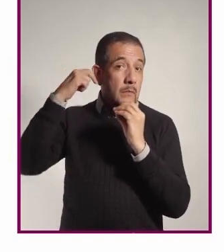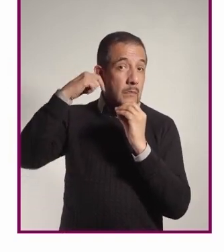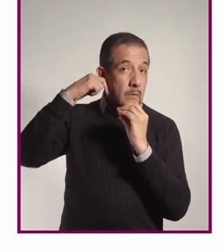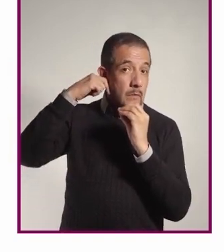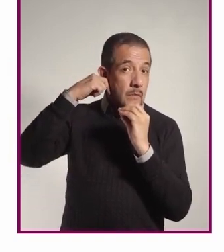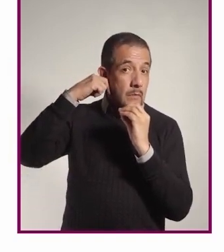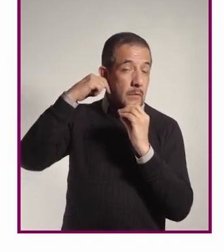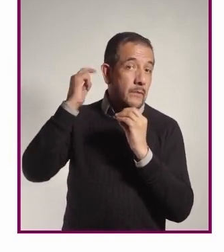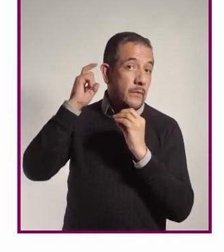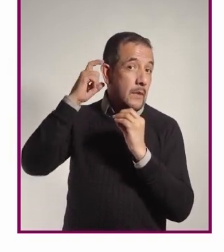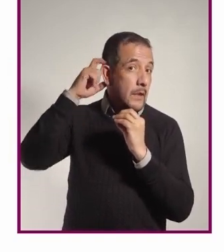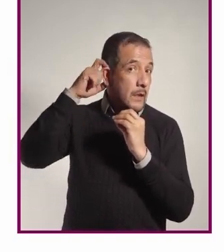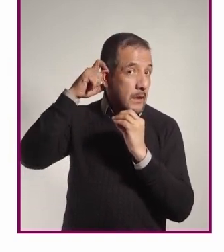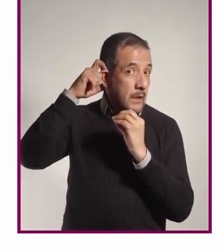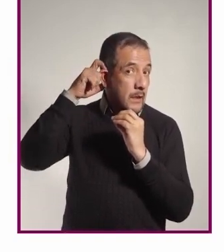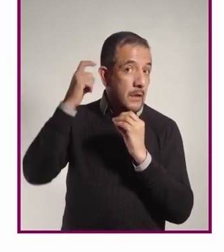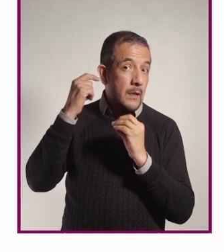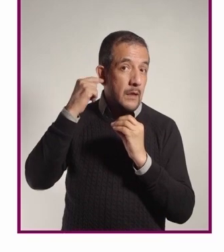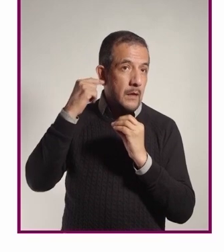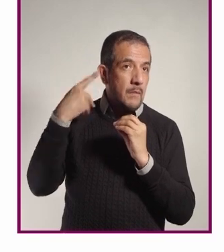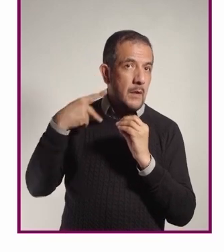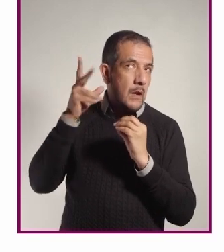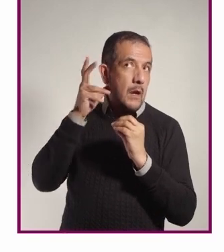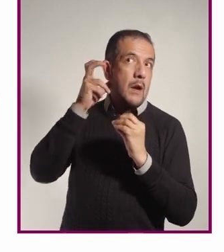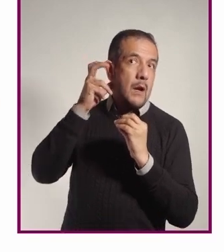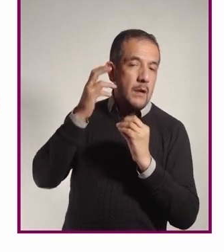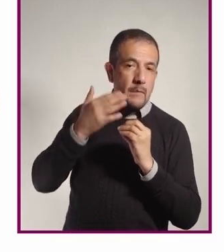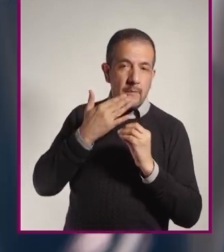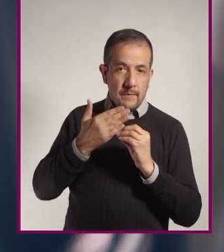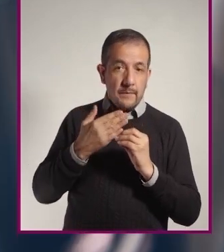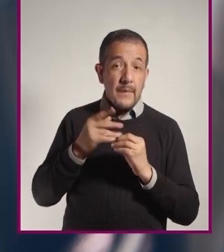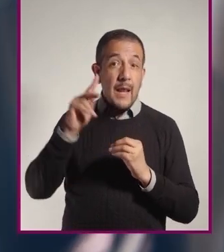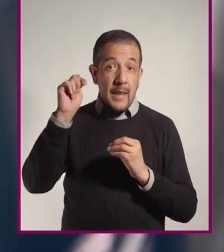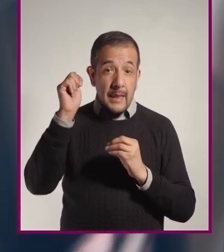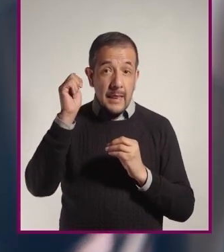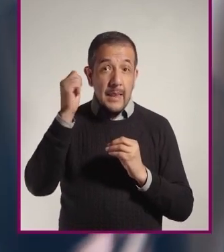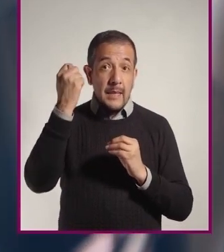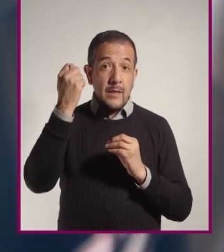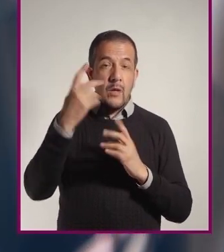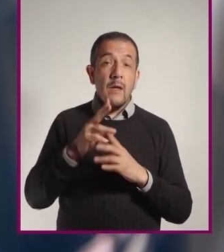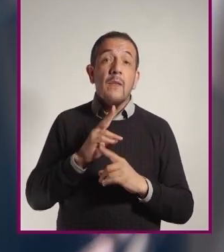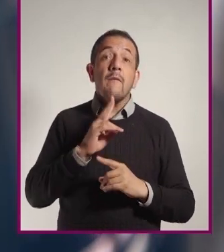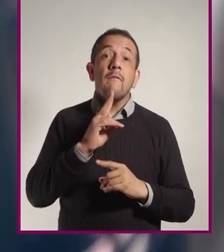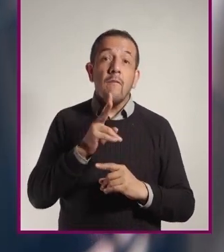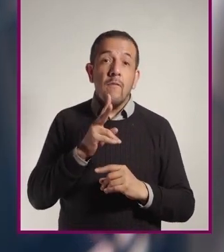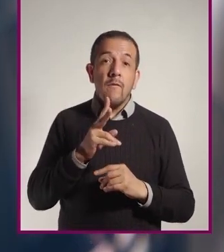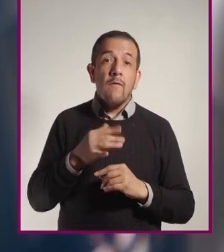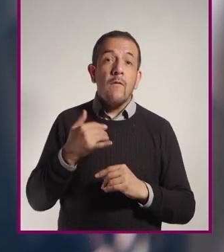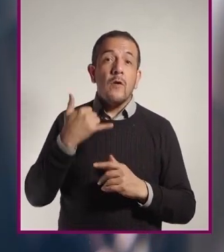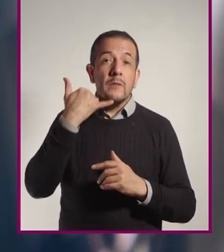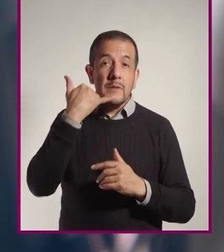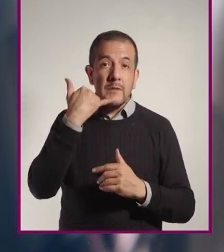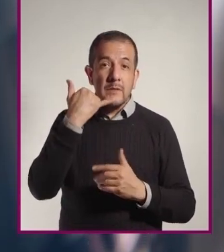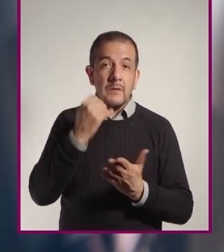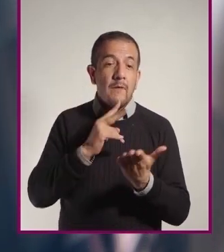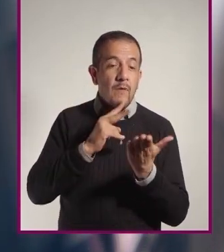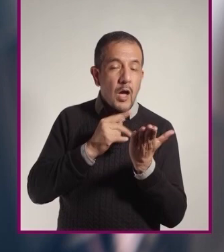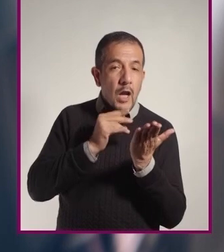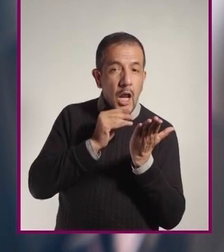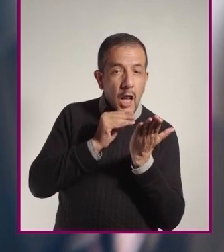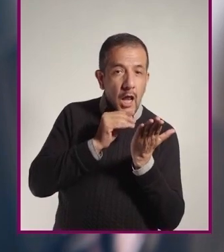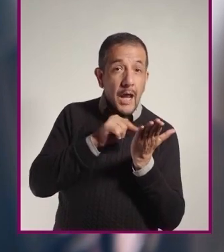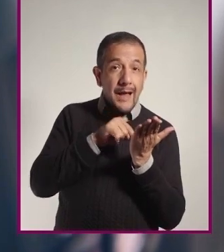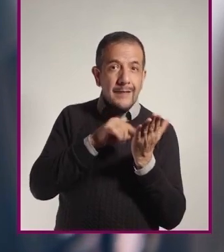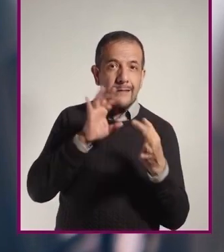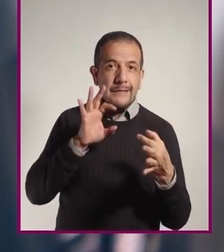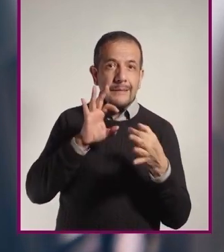al dispositivo de audio en el oído de la persona. Las tecnologías de reconocimiento de voz pueden ser utilizadas en